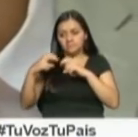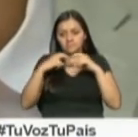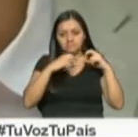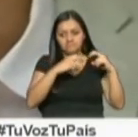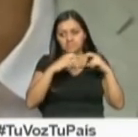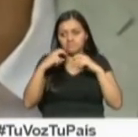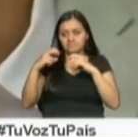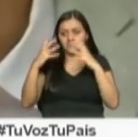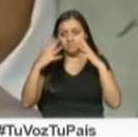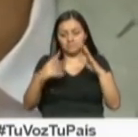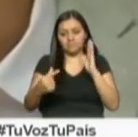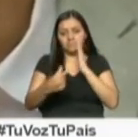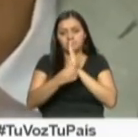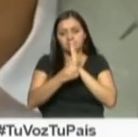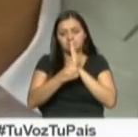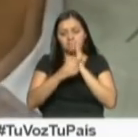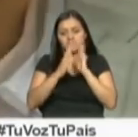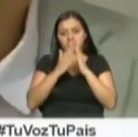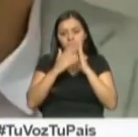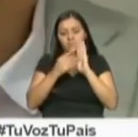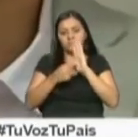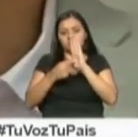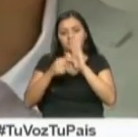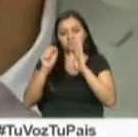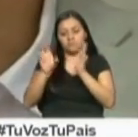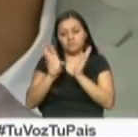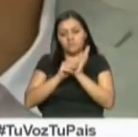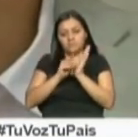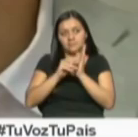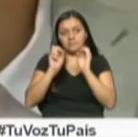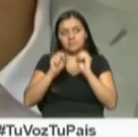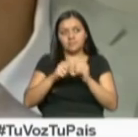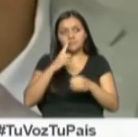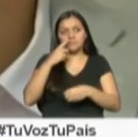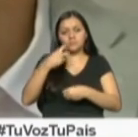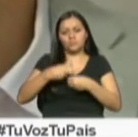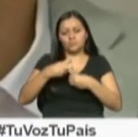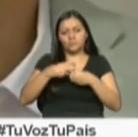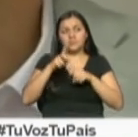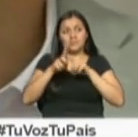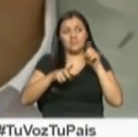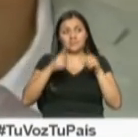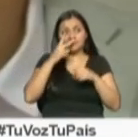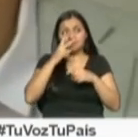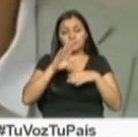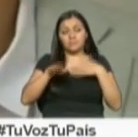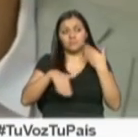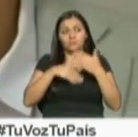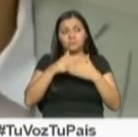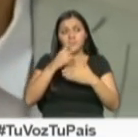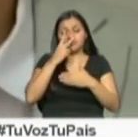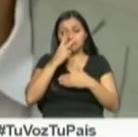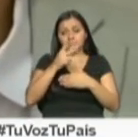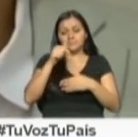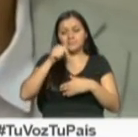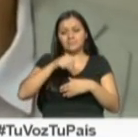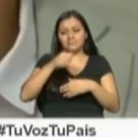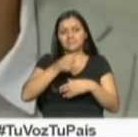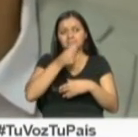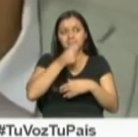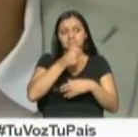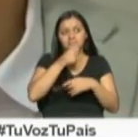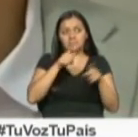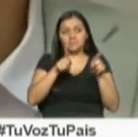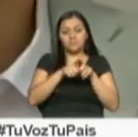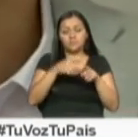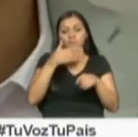que sea un referente para el periodismo en el Ecuador. Es muy duro decir que son políticos disfrazados de periodistas, pero sí son periodistas